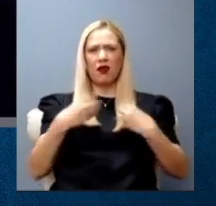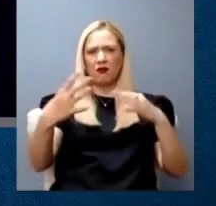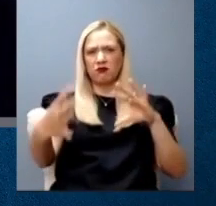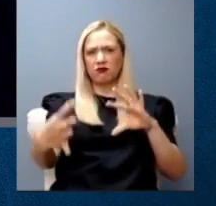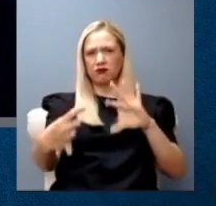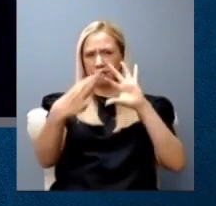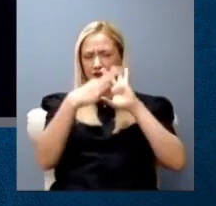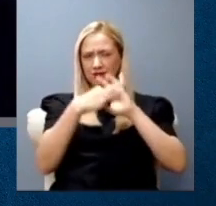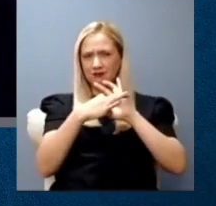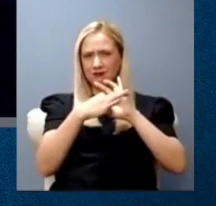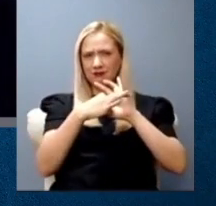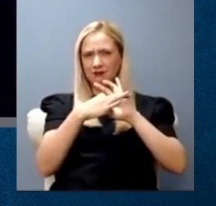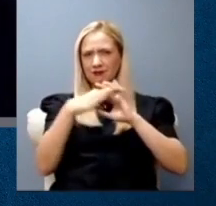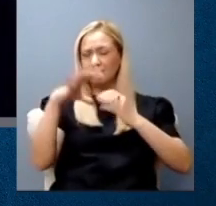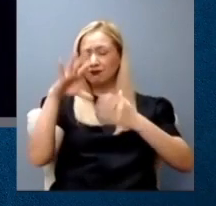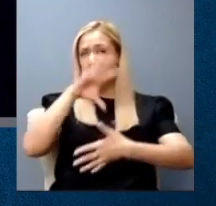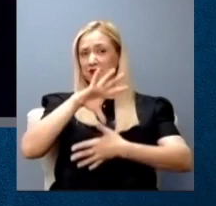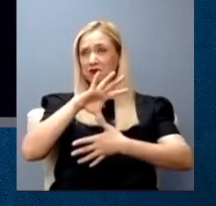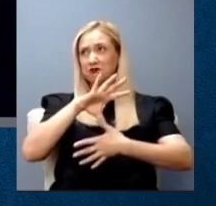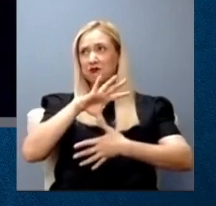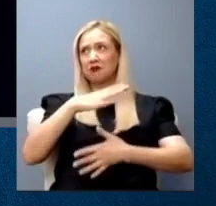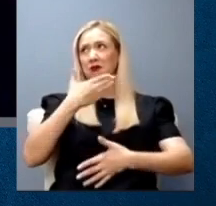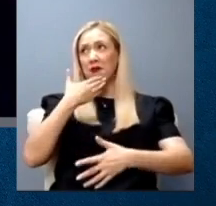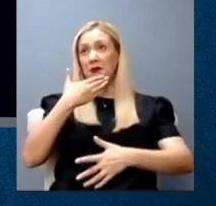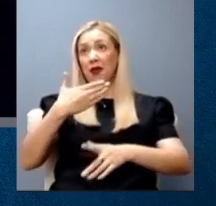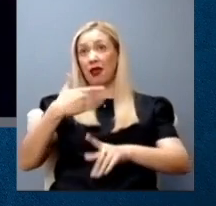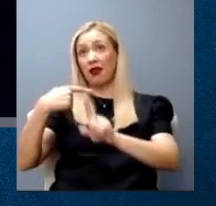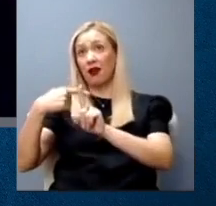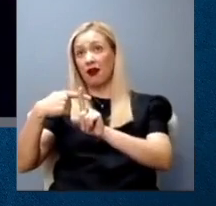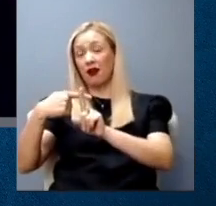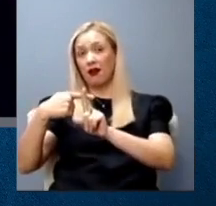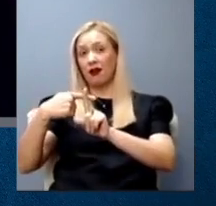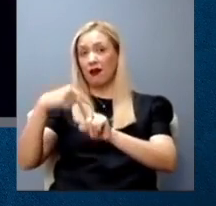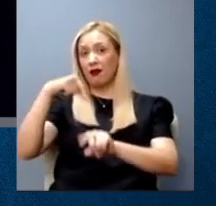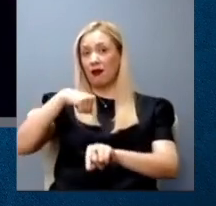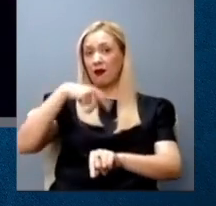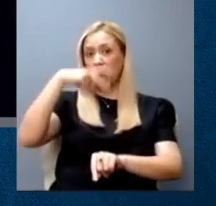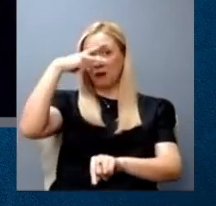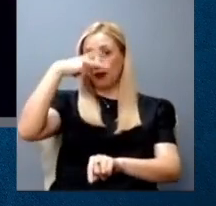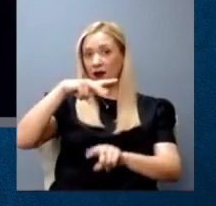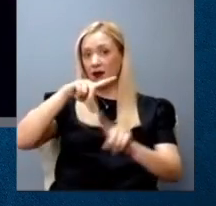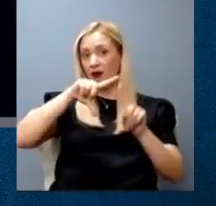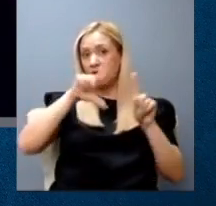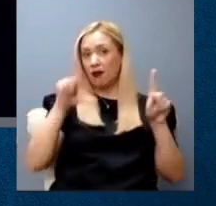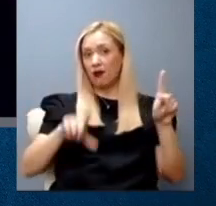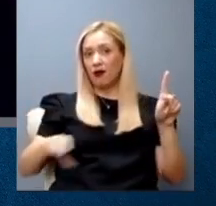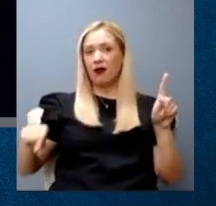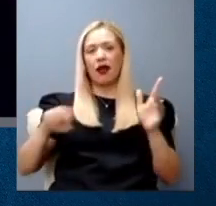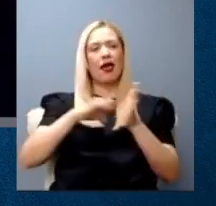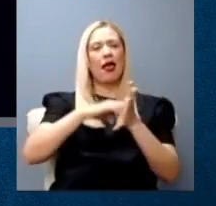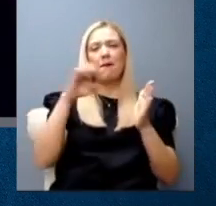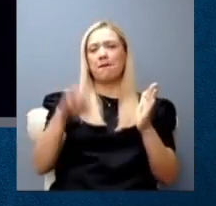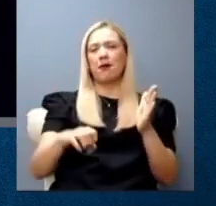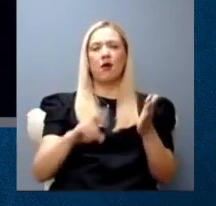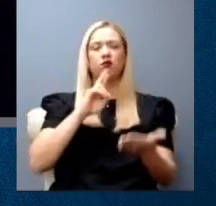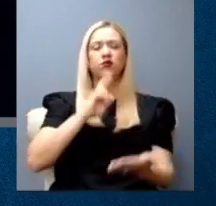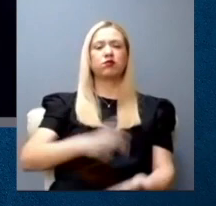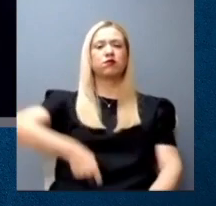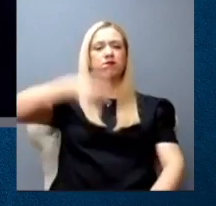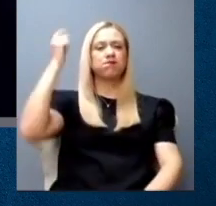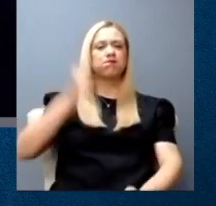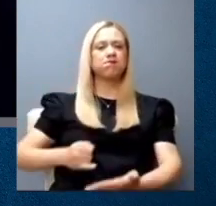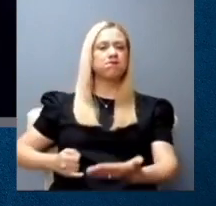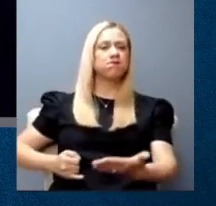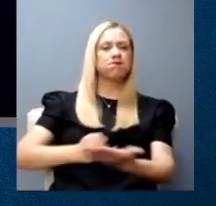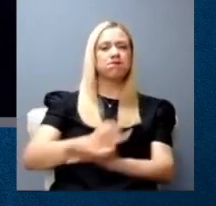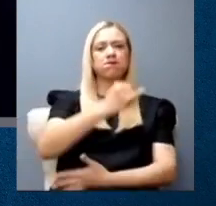sistema interamericano ha influido para bien en nuestro sistema nacional. Por ejemplo, en alguna línea jurisprudencial de la Suprema Corte